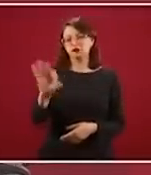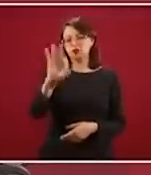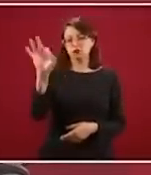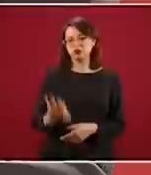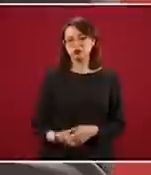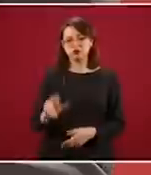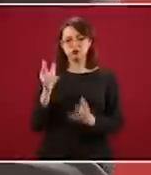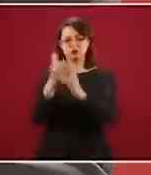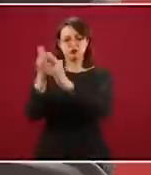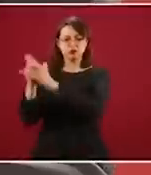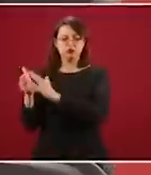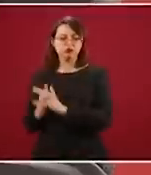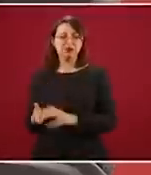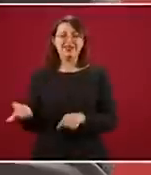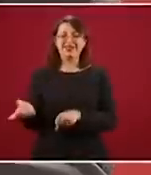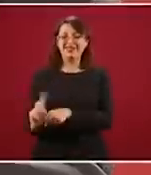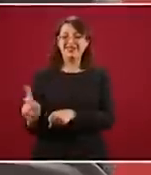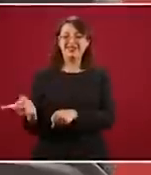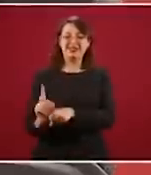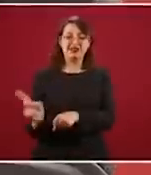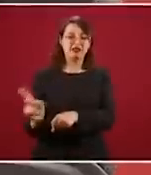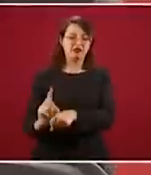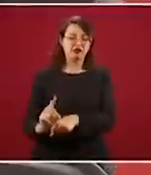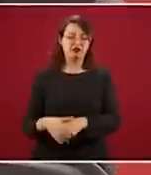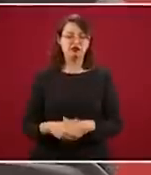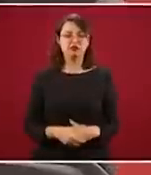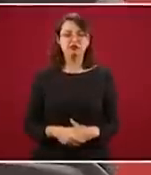20% de los homicidios diarios.